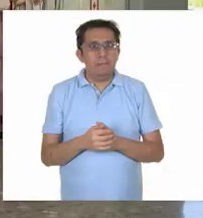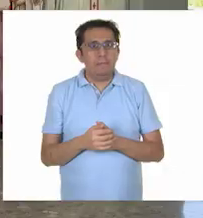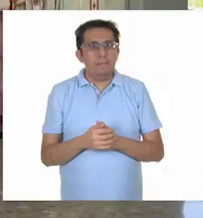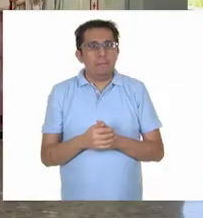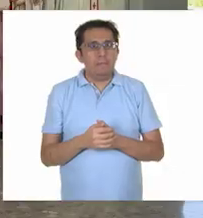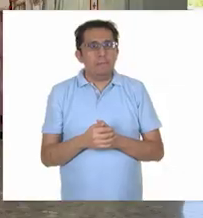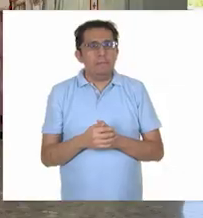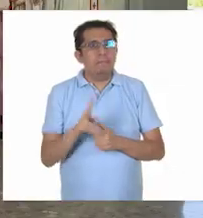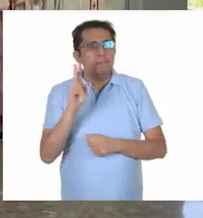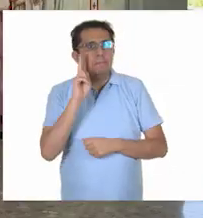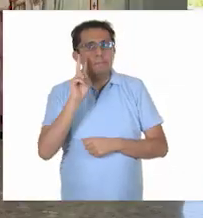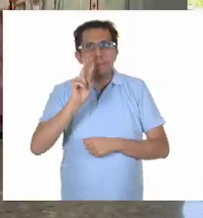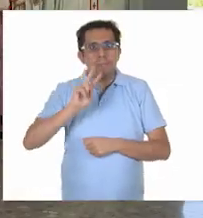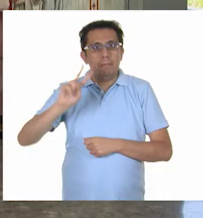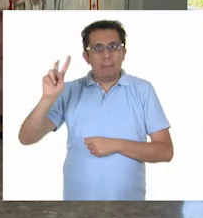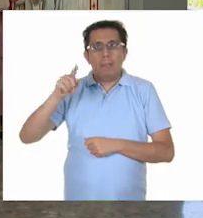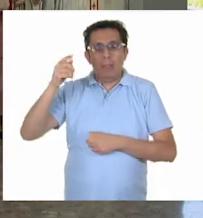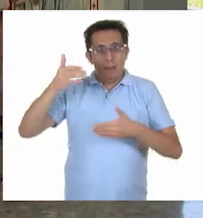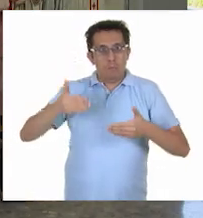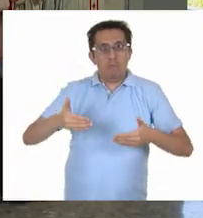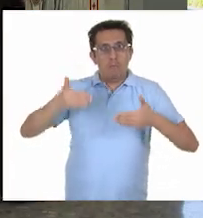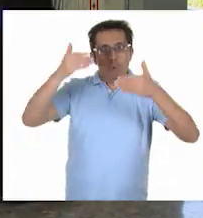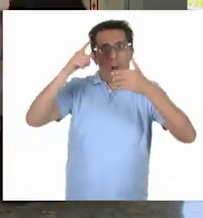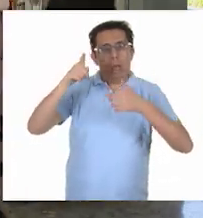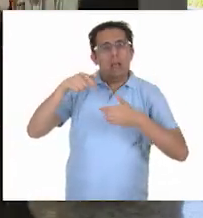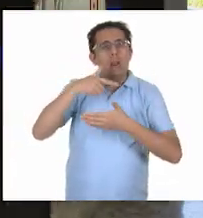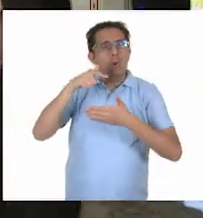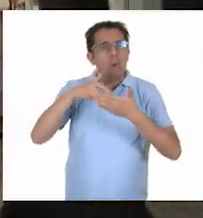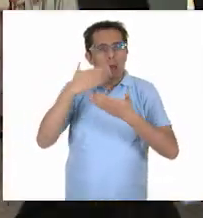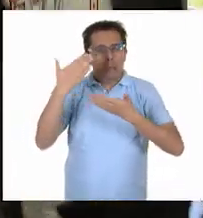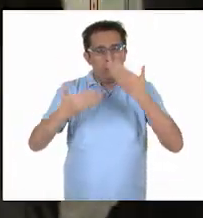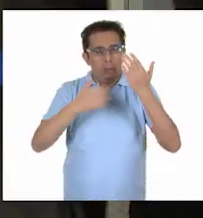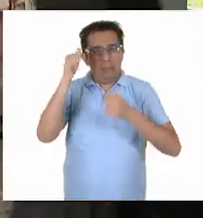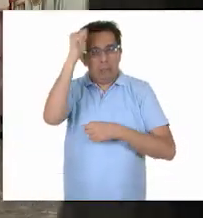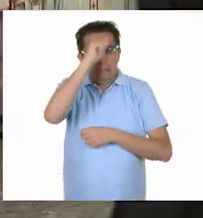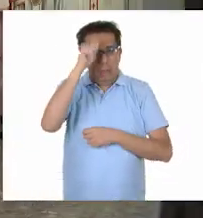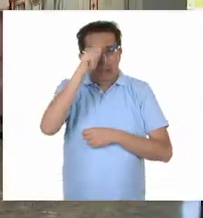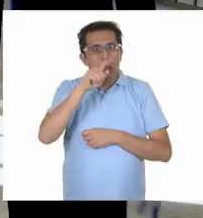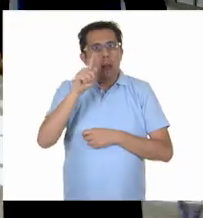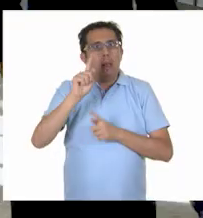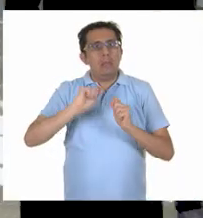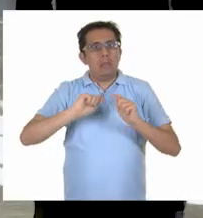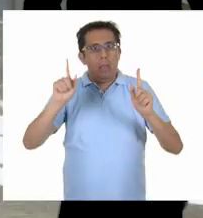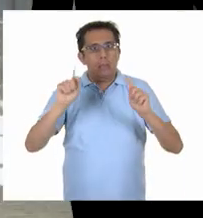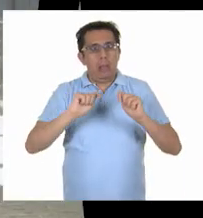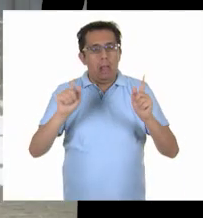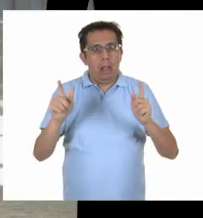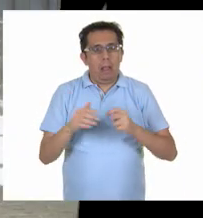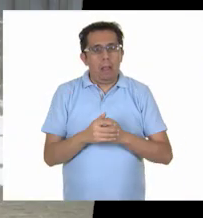Se aprecia aquí, en los murales del Seminario Católico de la Diócesis de Tlaxcala,